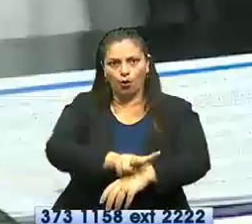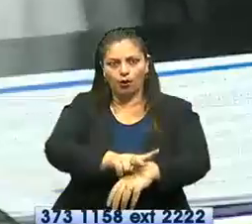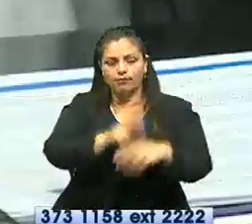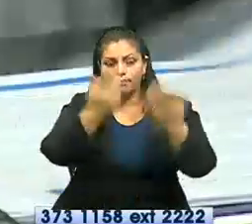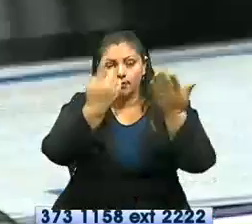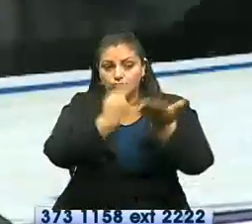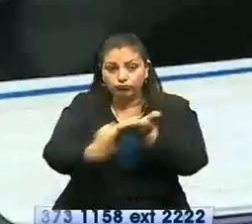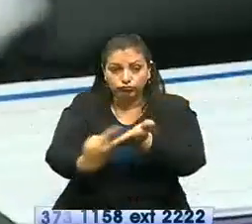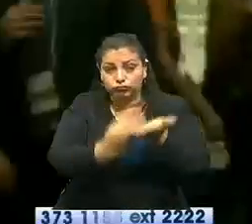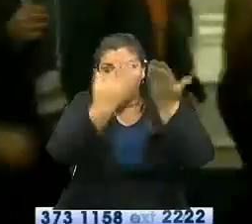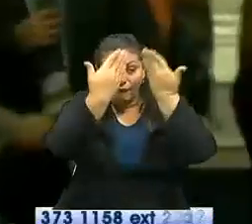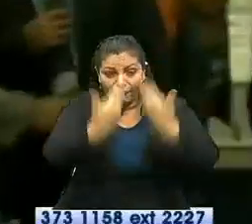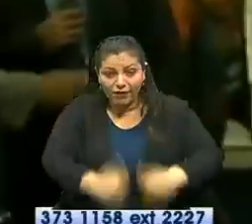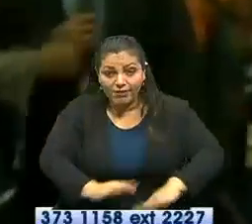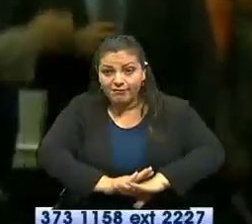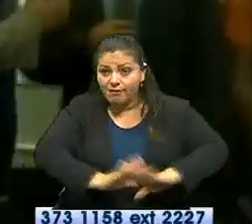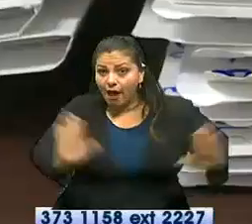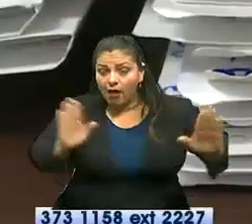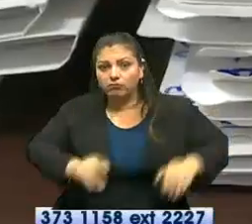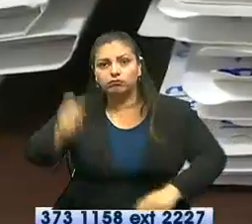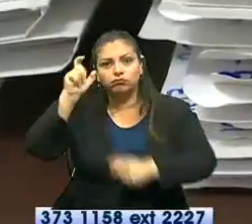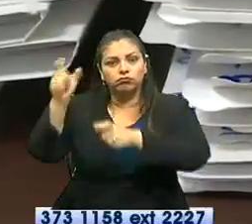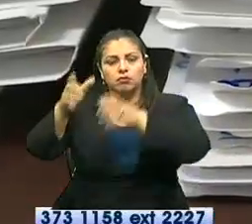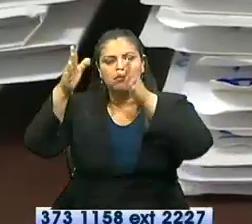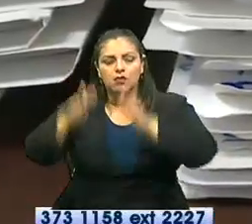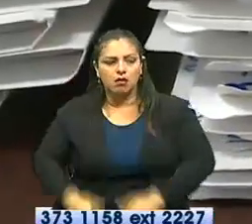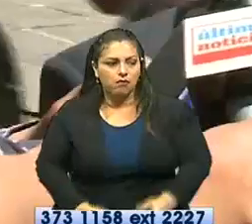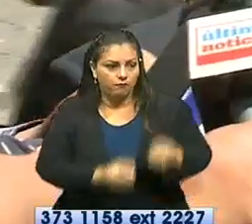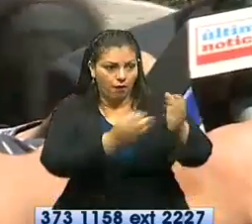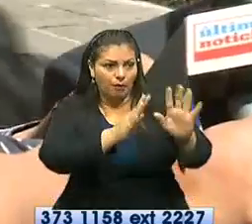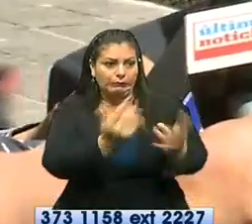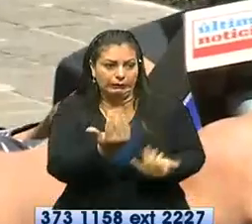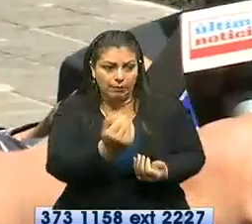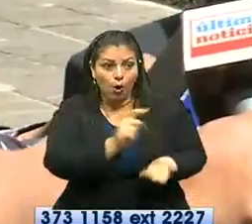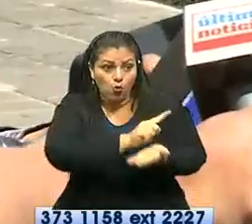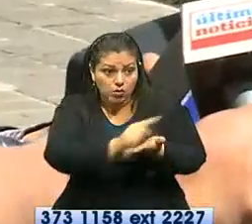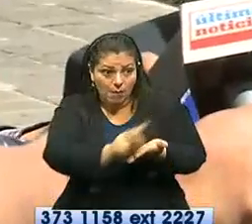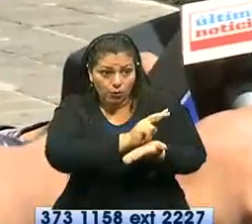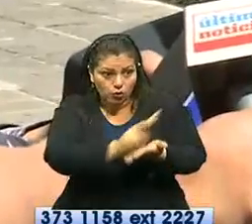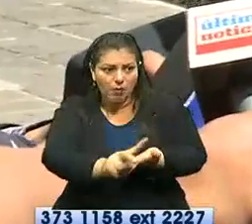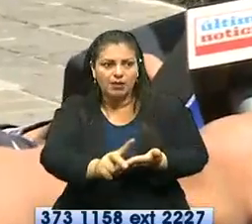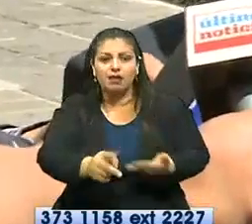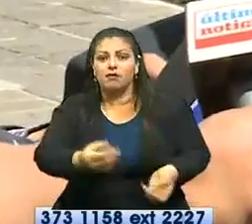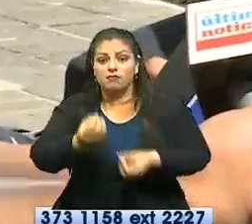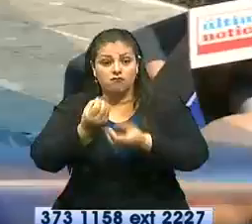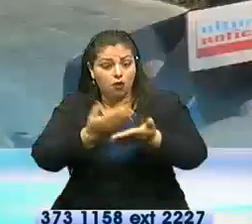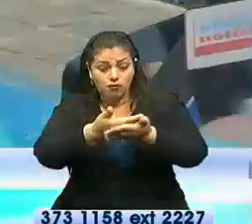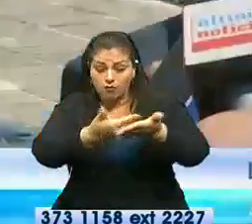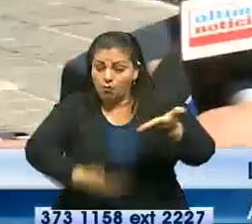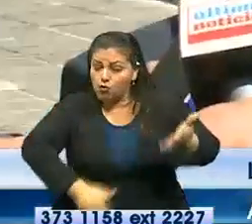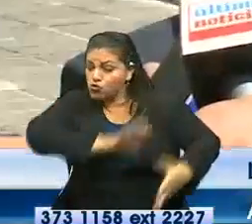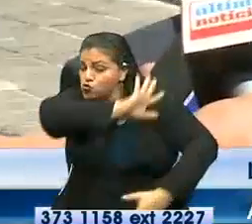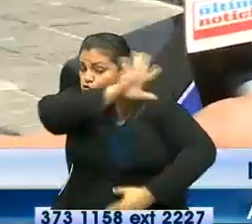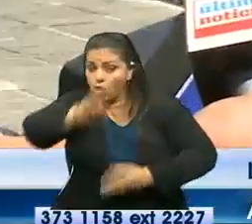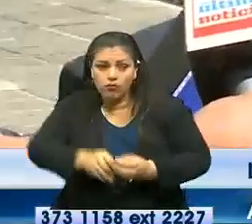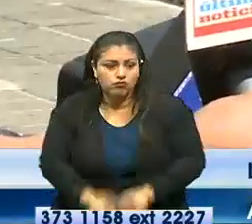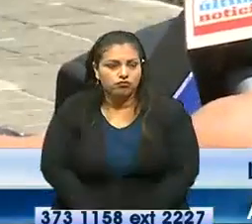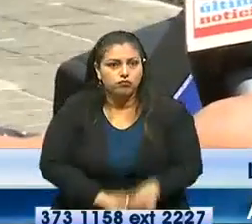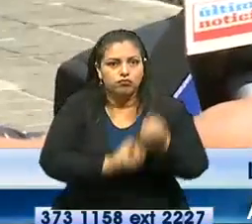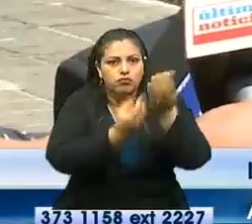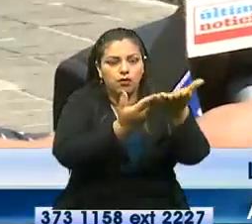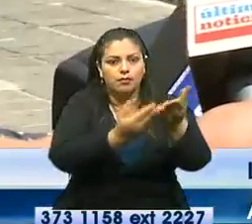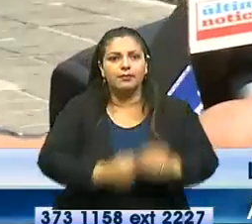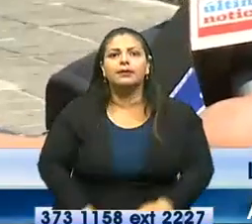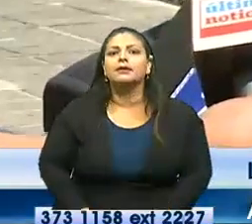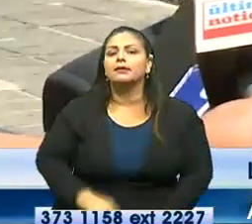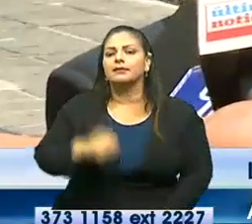comprometido a entregar detalles de la investigación a más tardar en 2 semanas. Particularmente, para el juicio político al Contralor General del Estado,